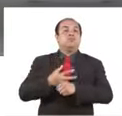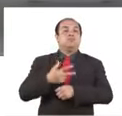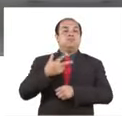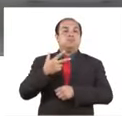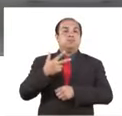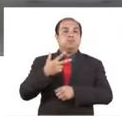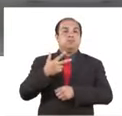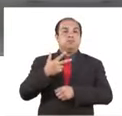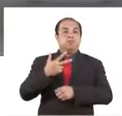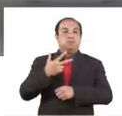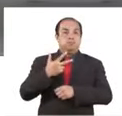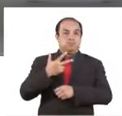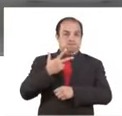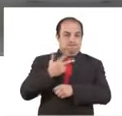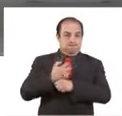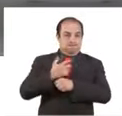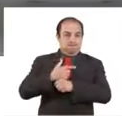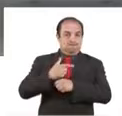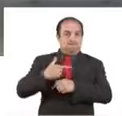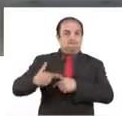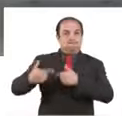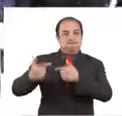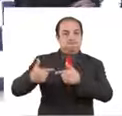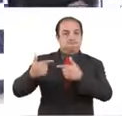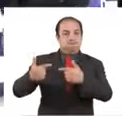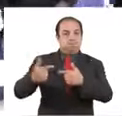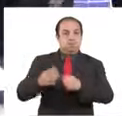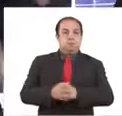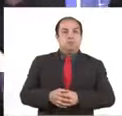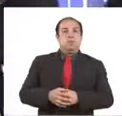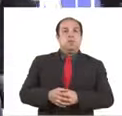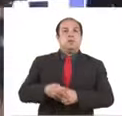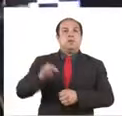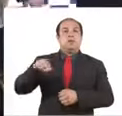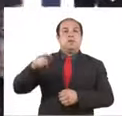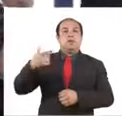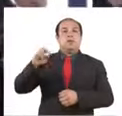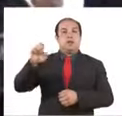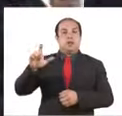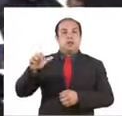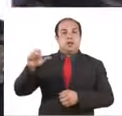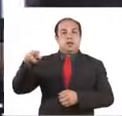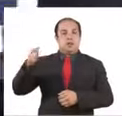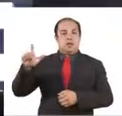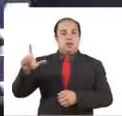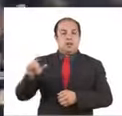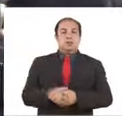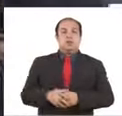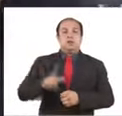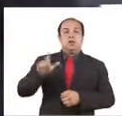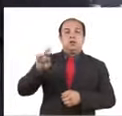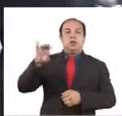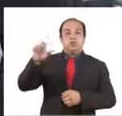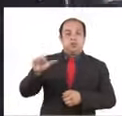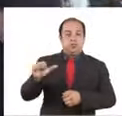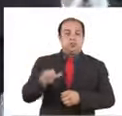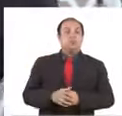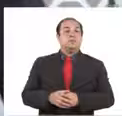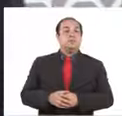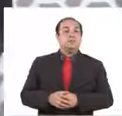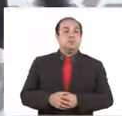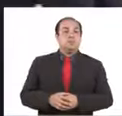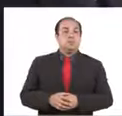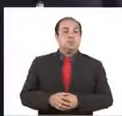de la Zona Poniente, Aguirre Salazar Miguel Ángel, San Juan Lucía y